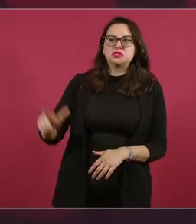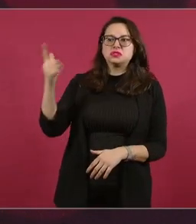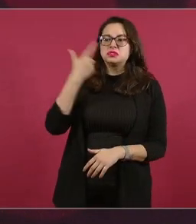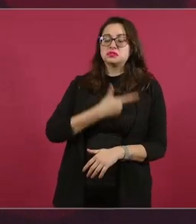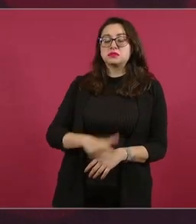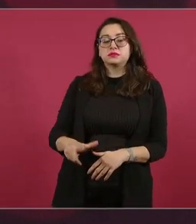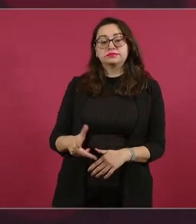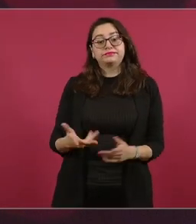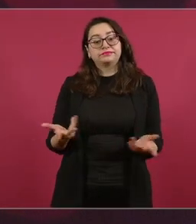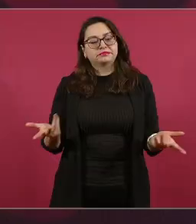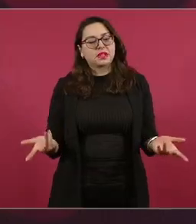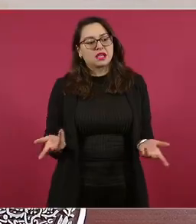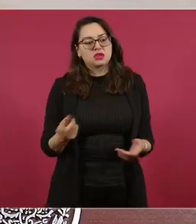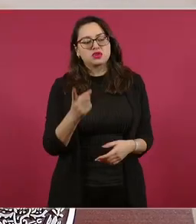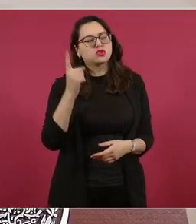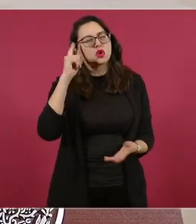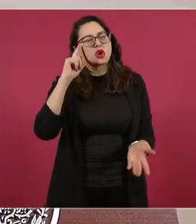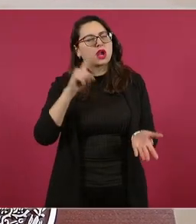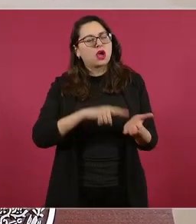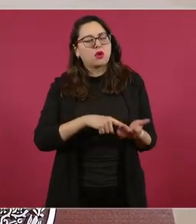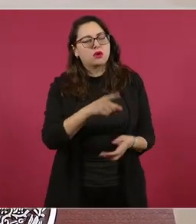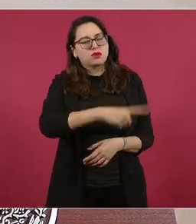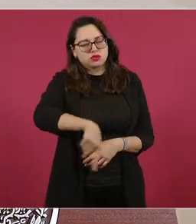si es que ya se levantaron, pero bueno,